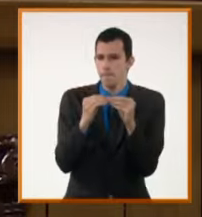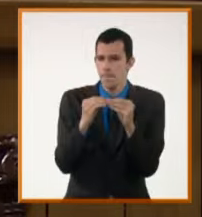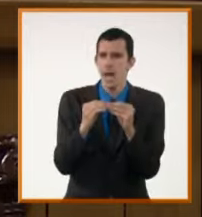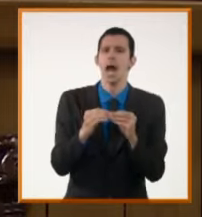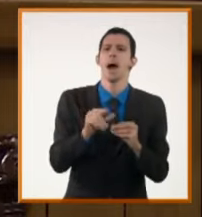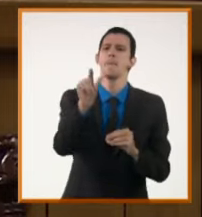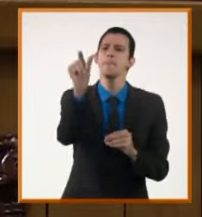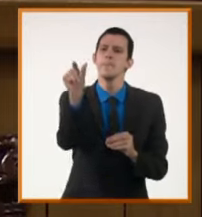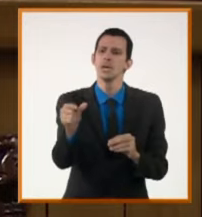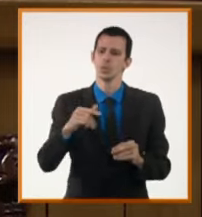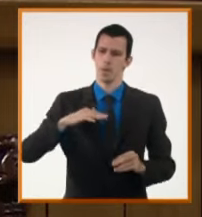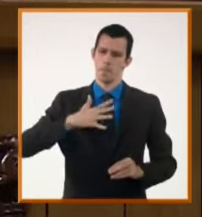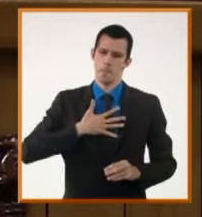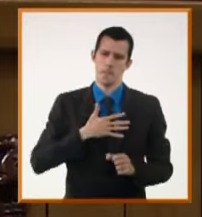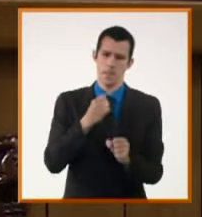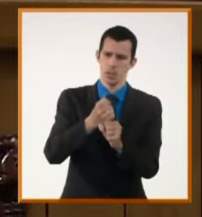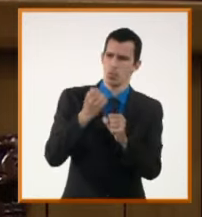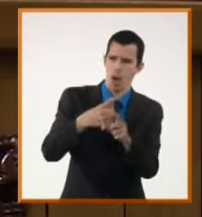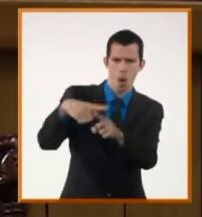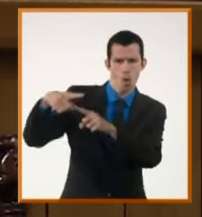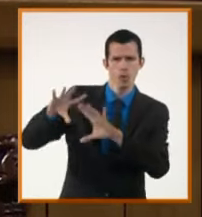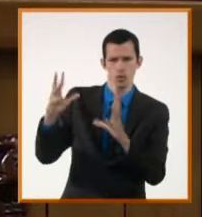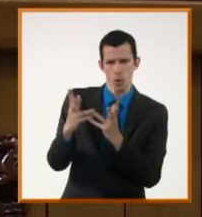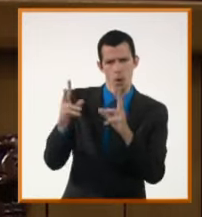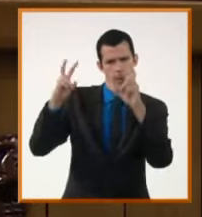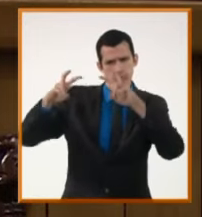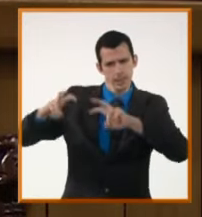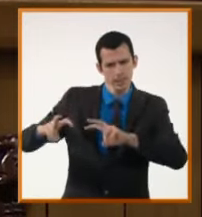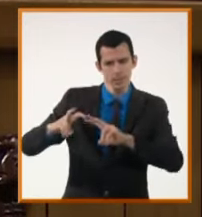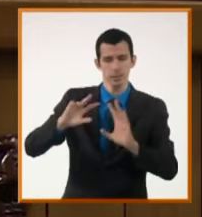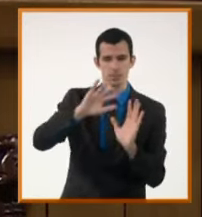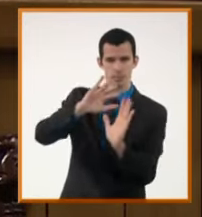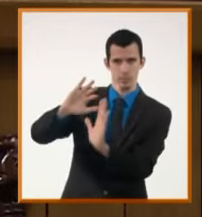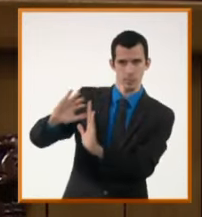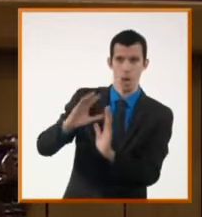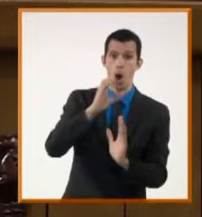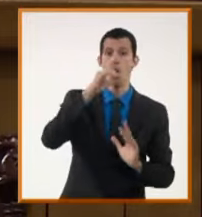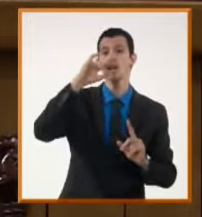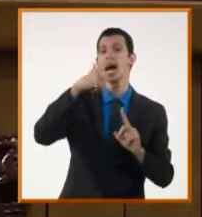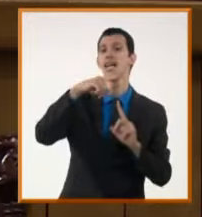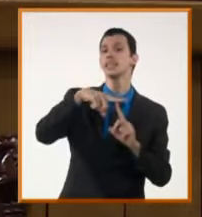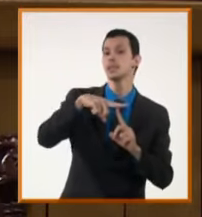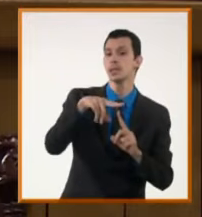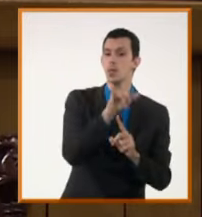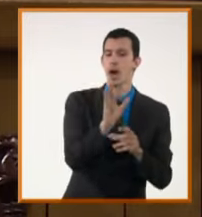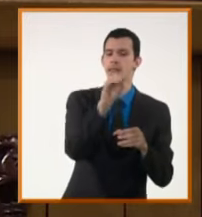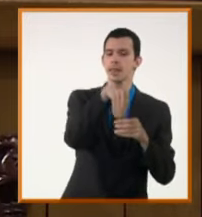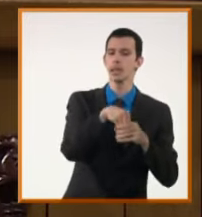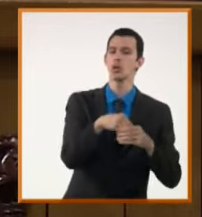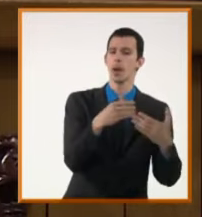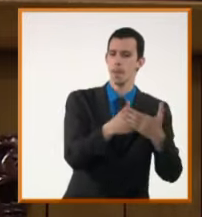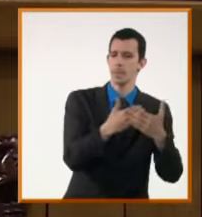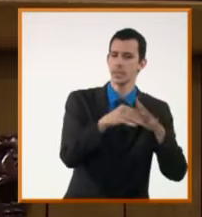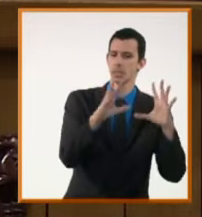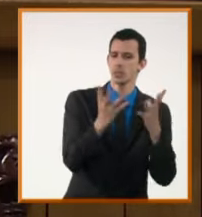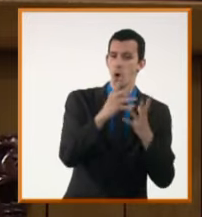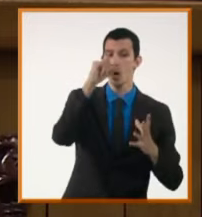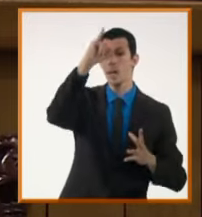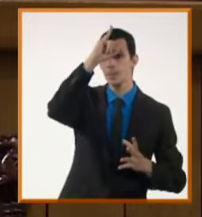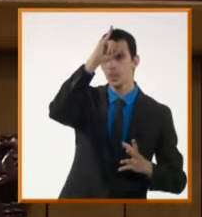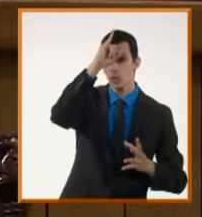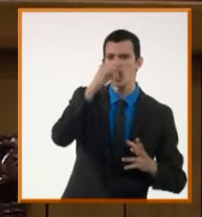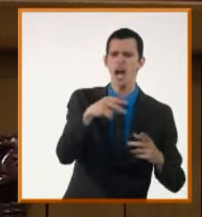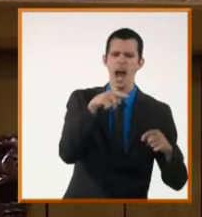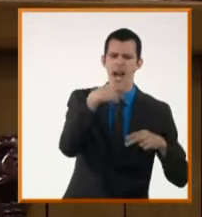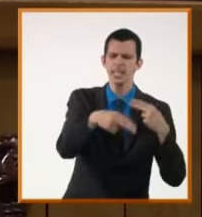sus estructuras, sus funcionarios, también hay problemas de remuneración a esas personas que juegan un papel importante, y recordar que todo el dinero